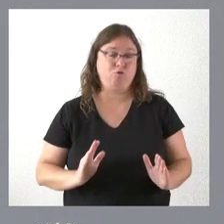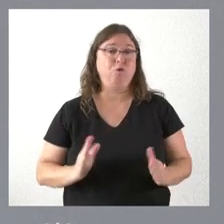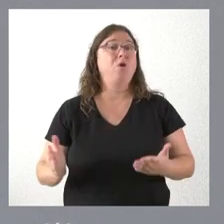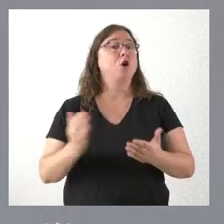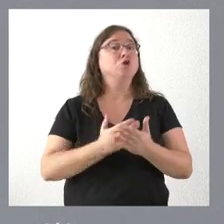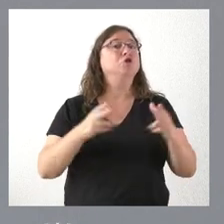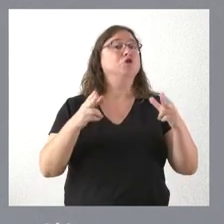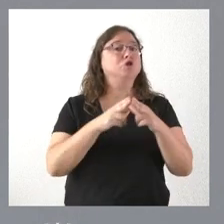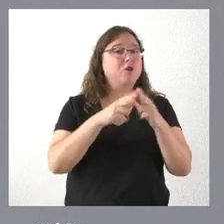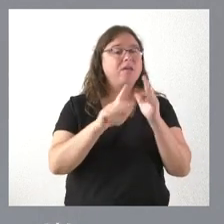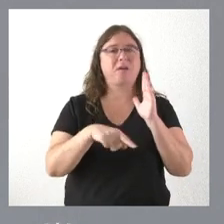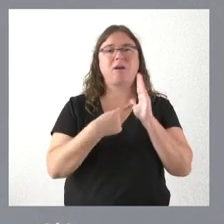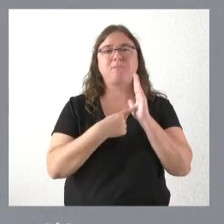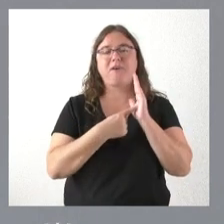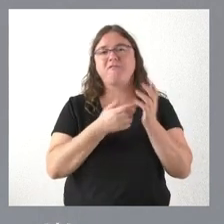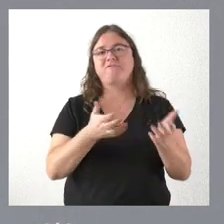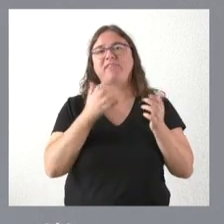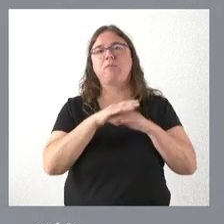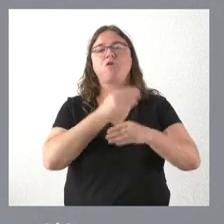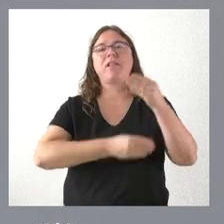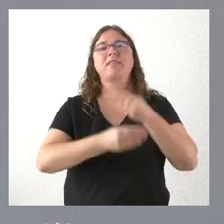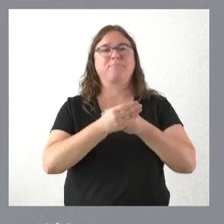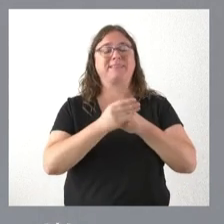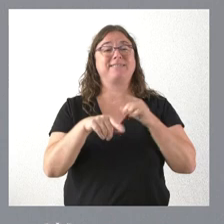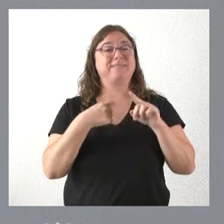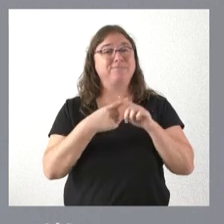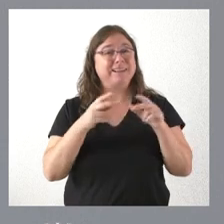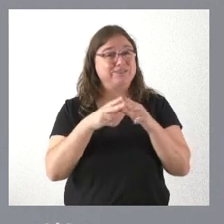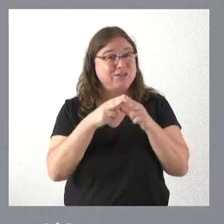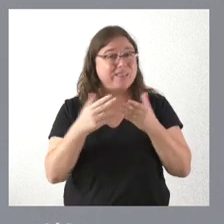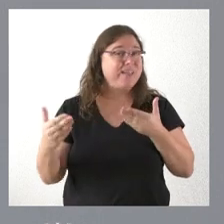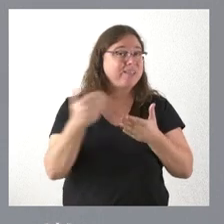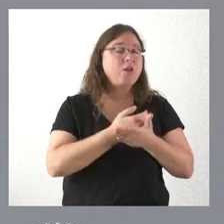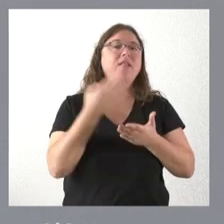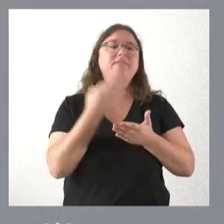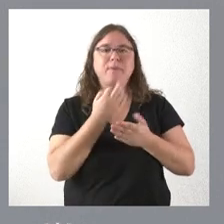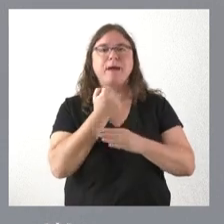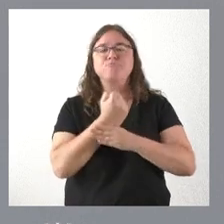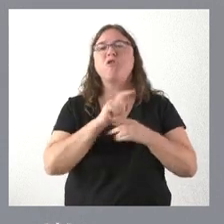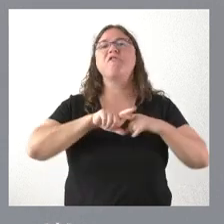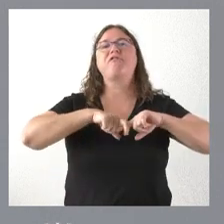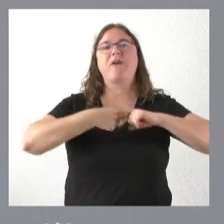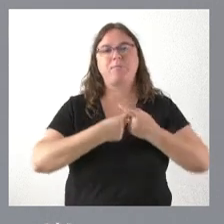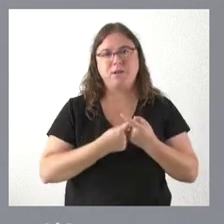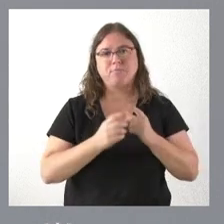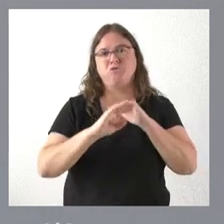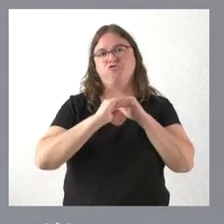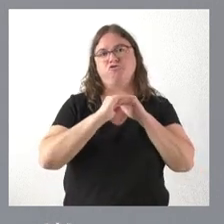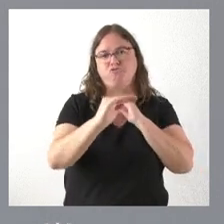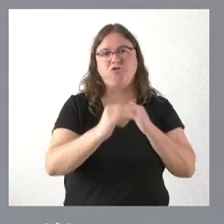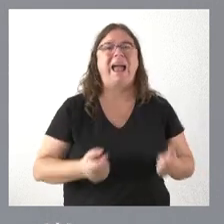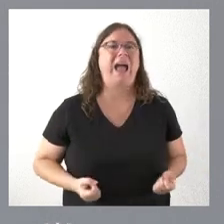del nacimiento de hijos y por tanto todas las entendemos que debe contribuir con las familias al sostenimiento de estos